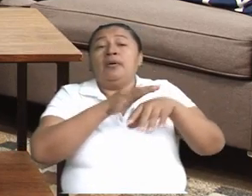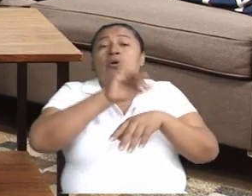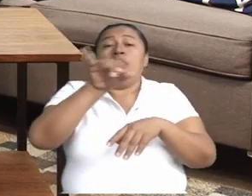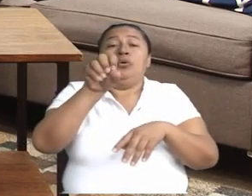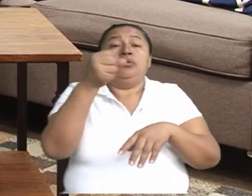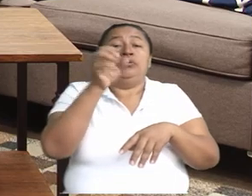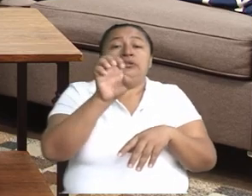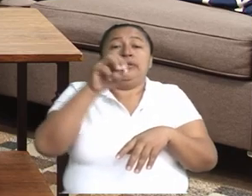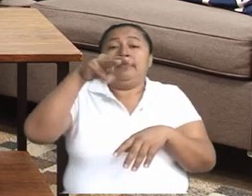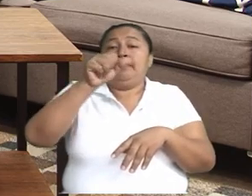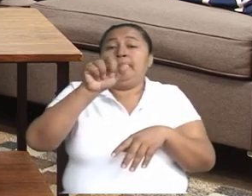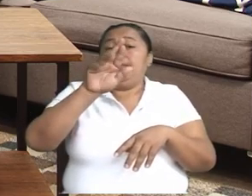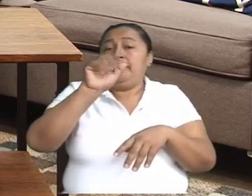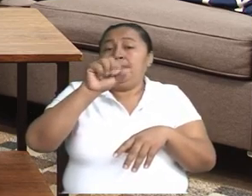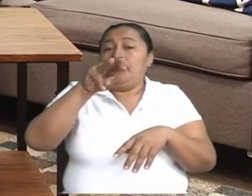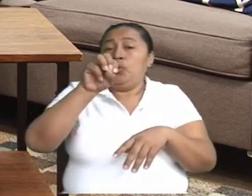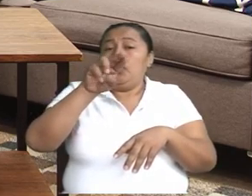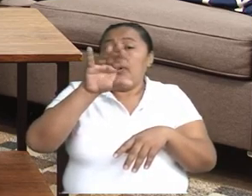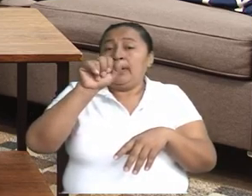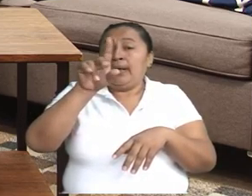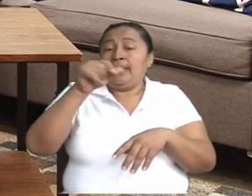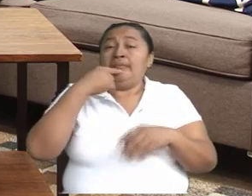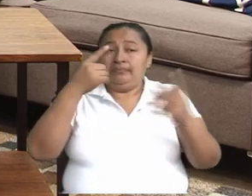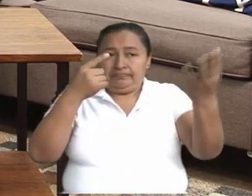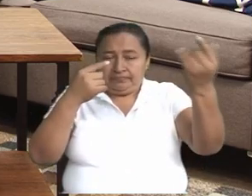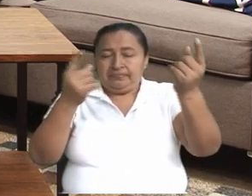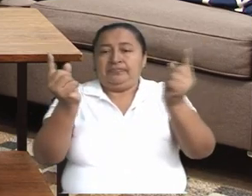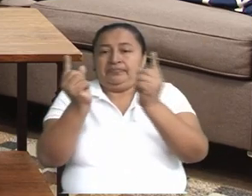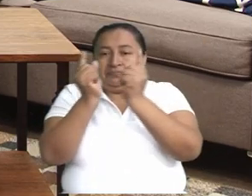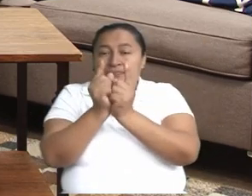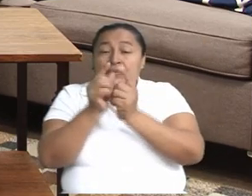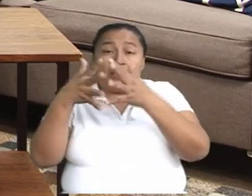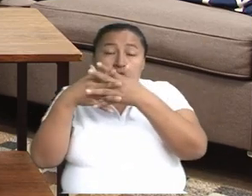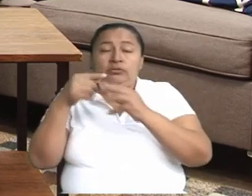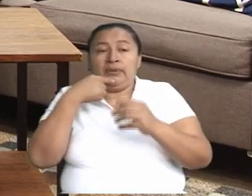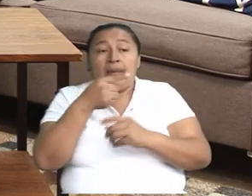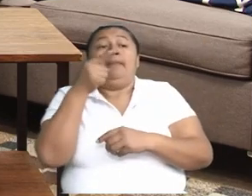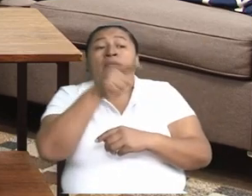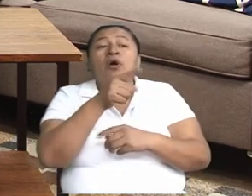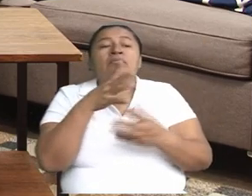de Nicaragua a cambio de que entregue las armas.